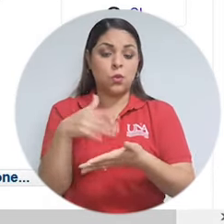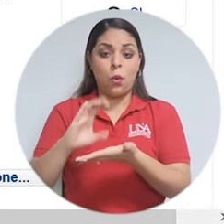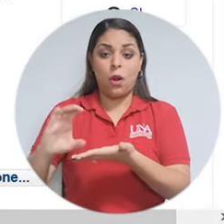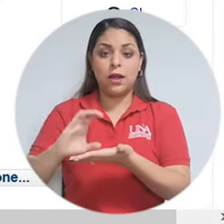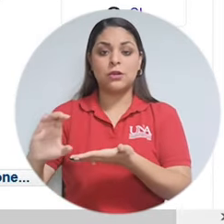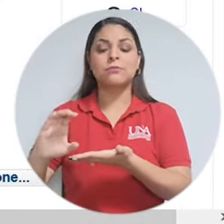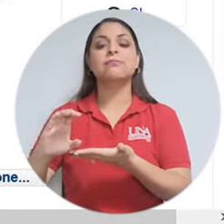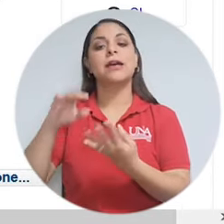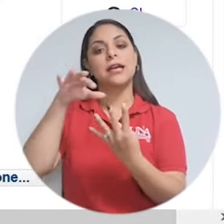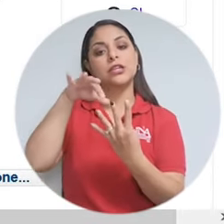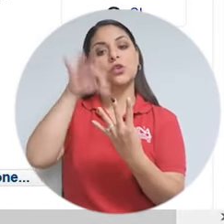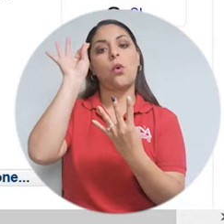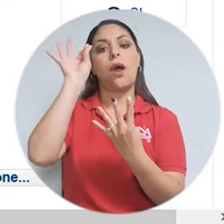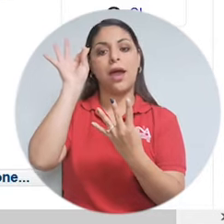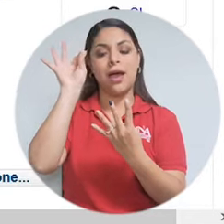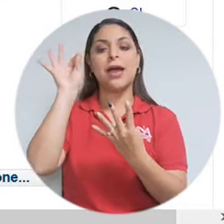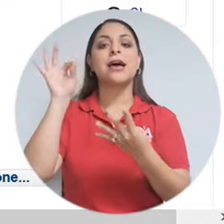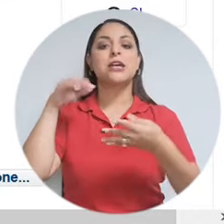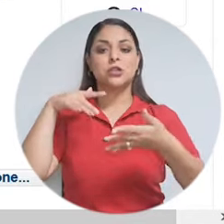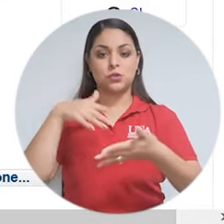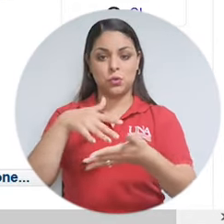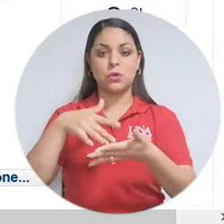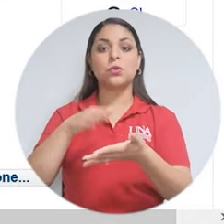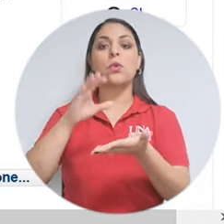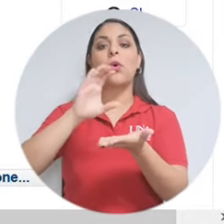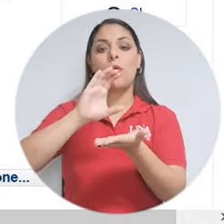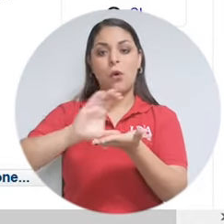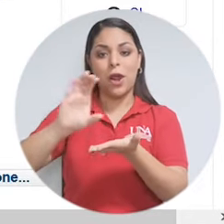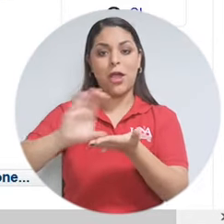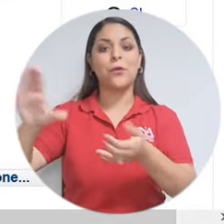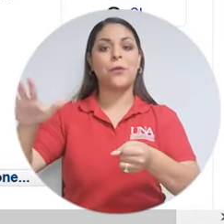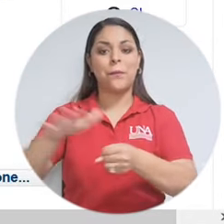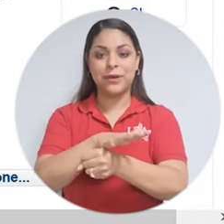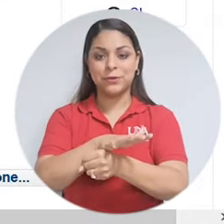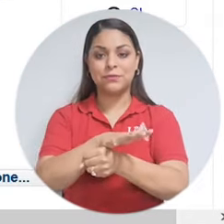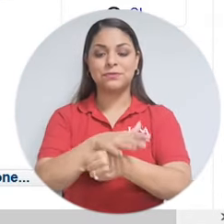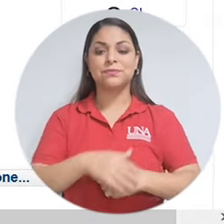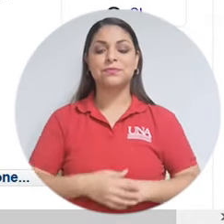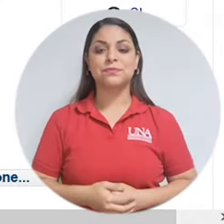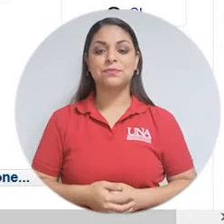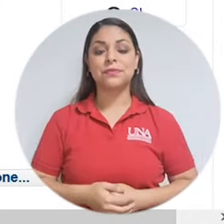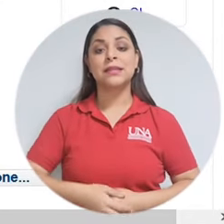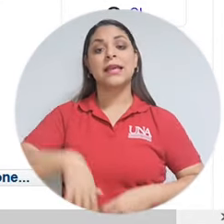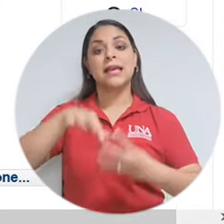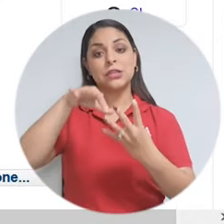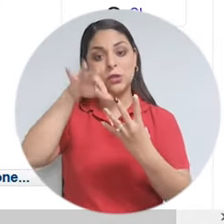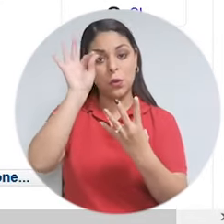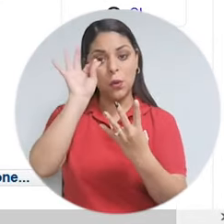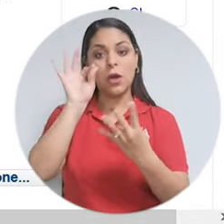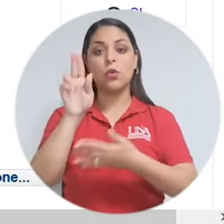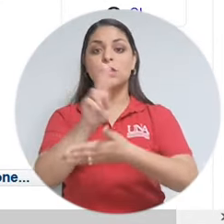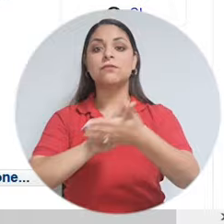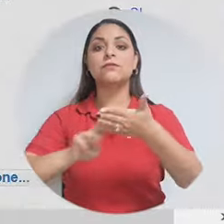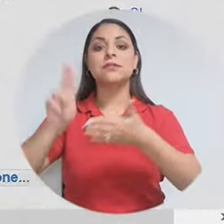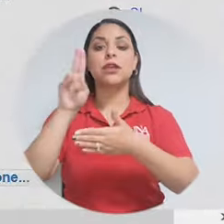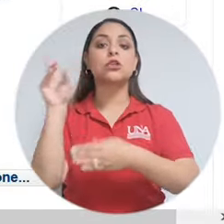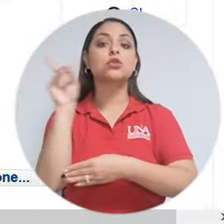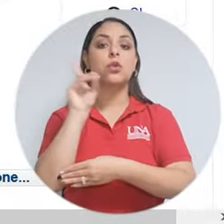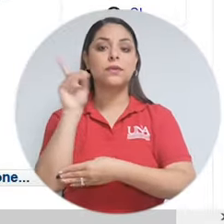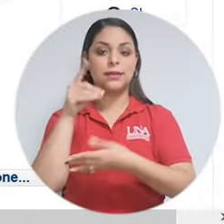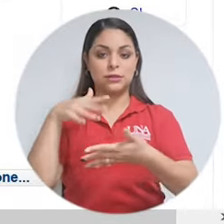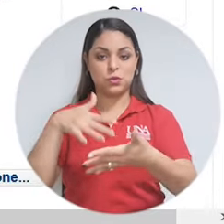secundaria, seleccione Secundaria Académica Completa. Seleccione la universidad donde estudió.